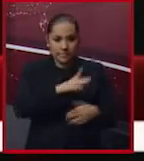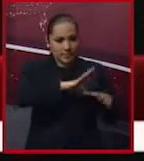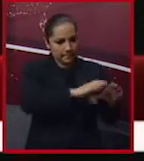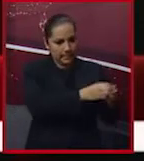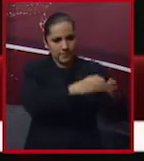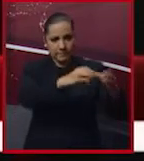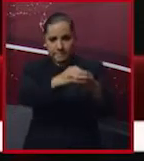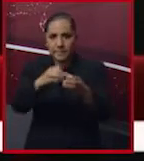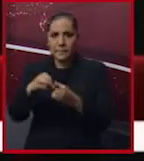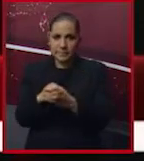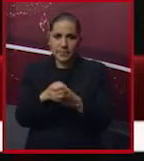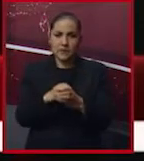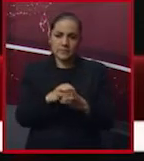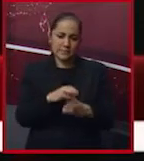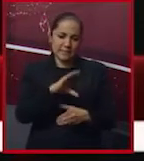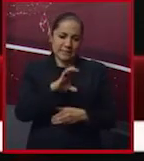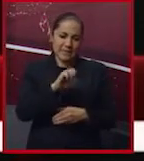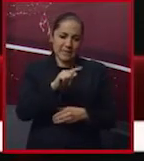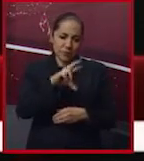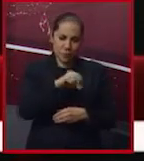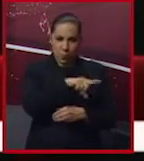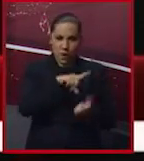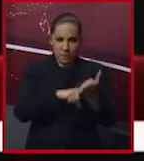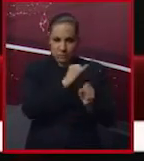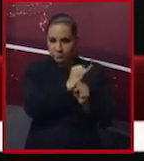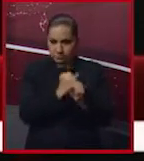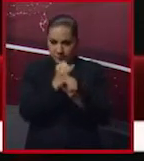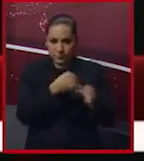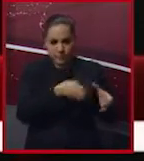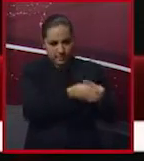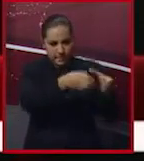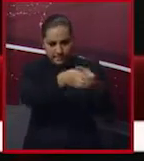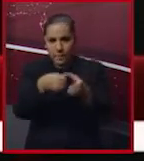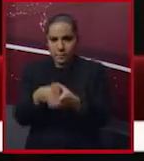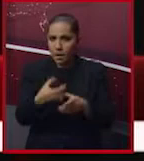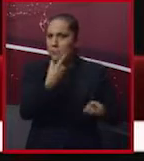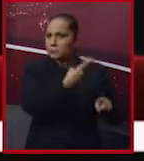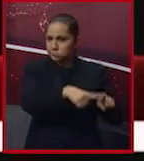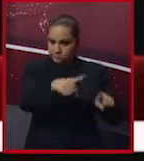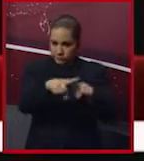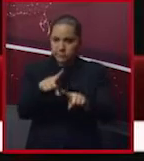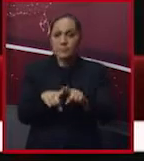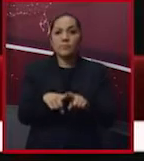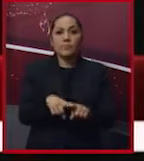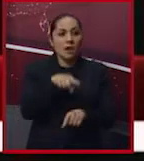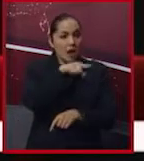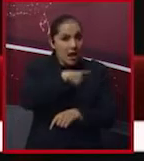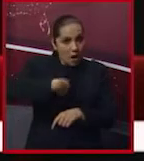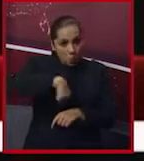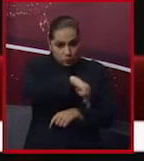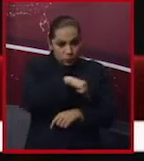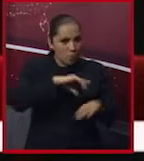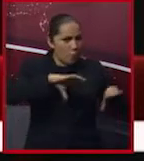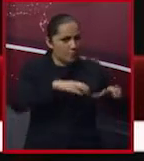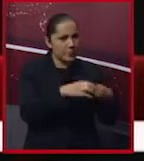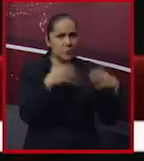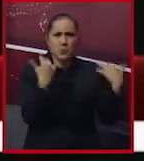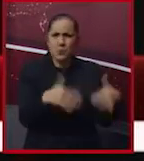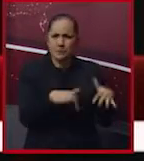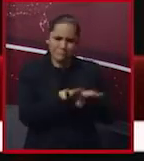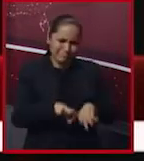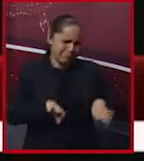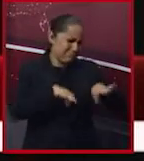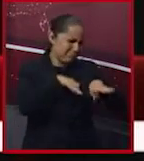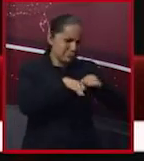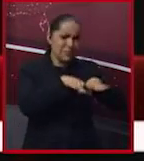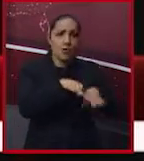que la acompañamos, pero además como ninguna otra, y esto fue una circunstancia histórica y que juzgamos irrepetible,